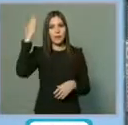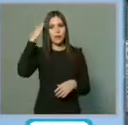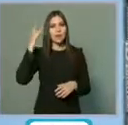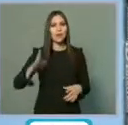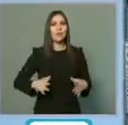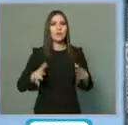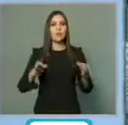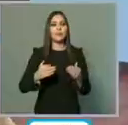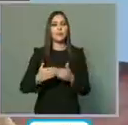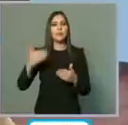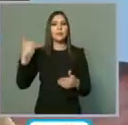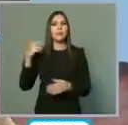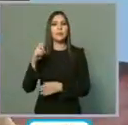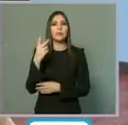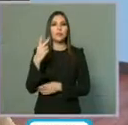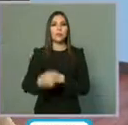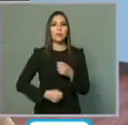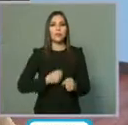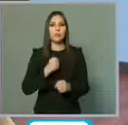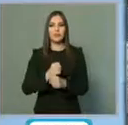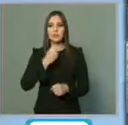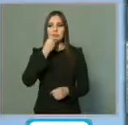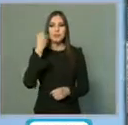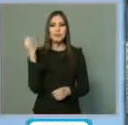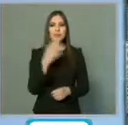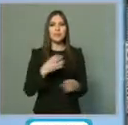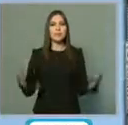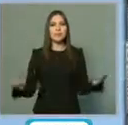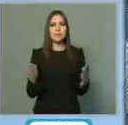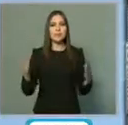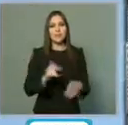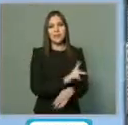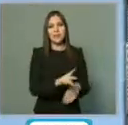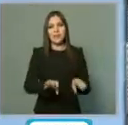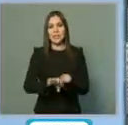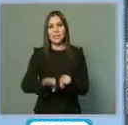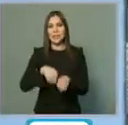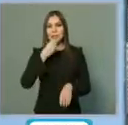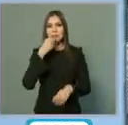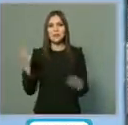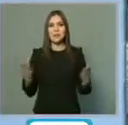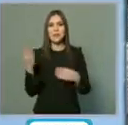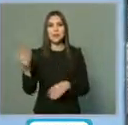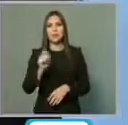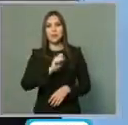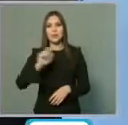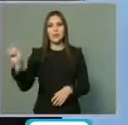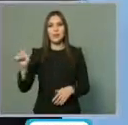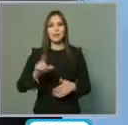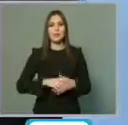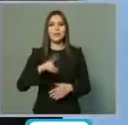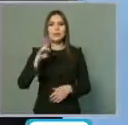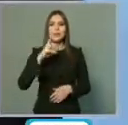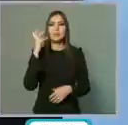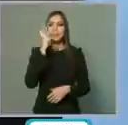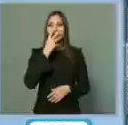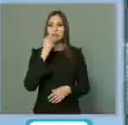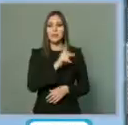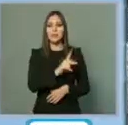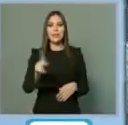32 años y tengo un equipo maravilloso de bailarines profesionales. Bueno, es una chulada de